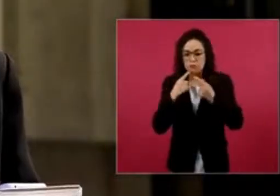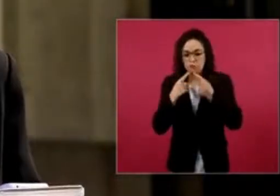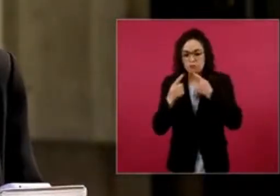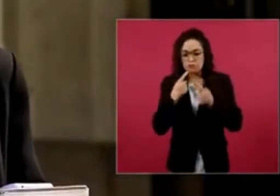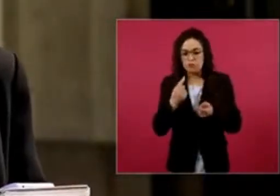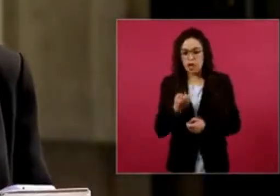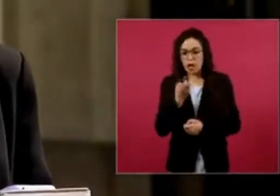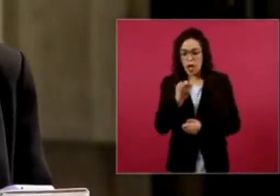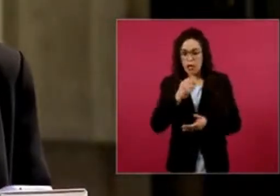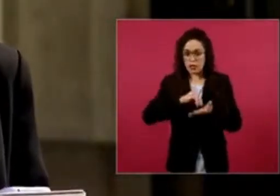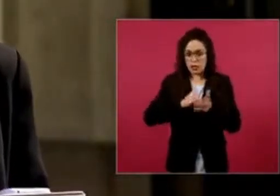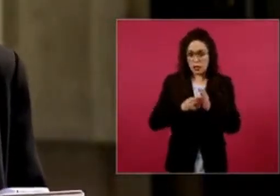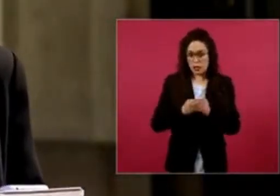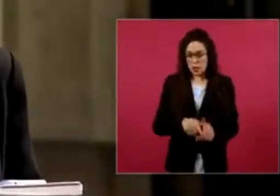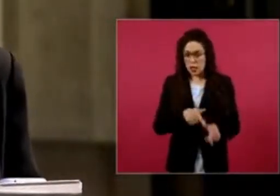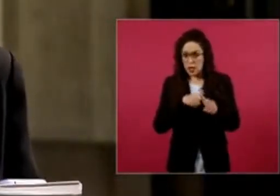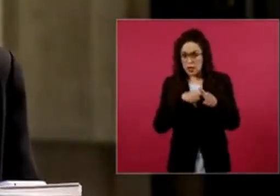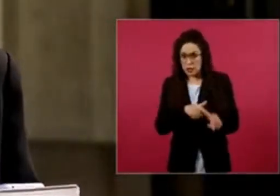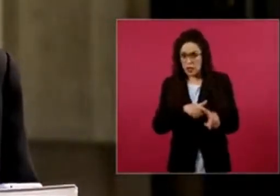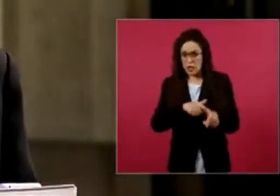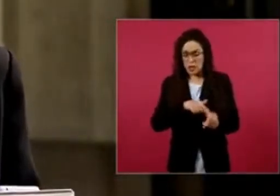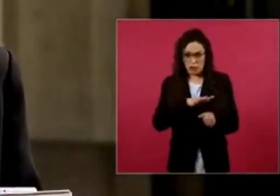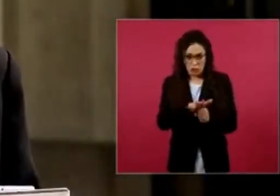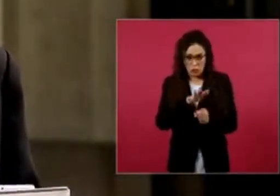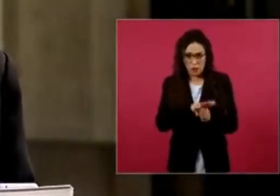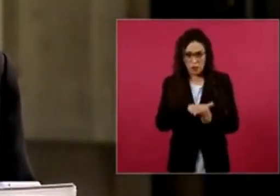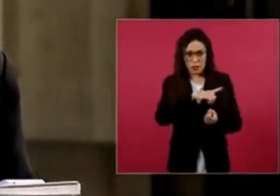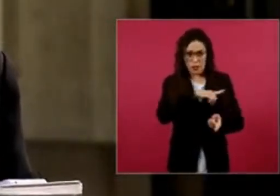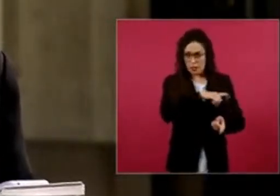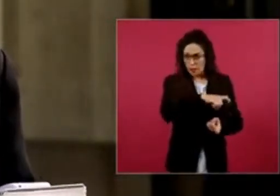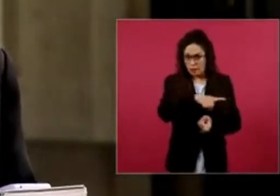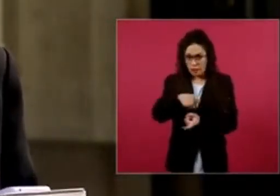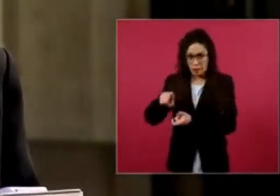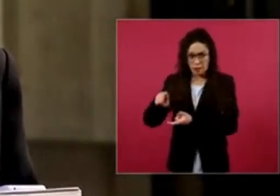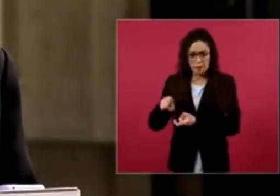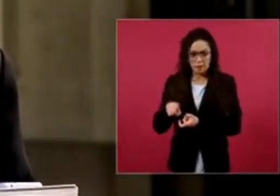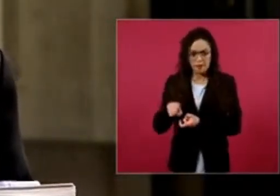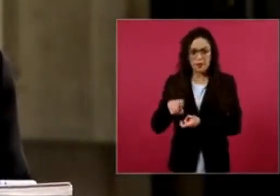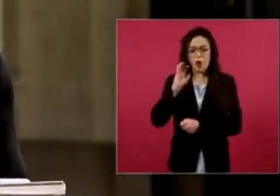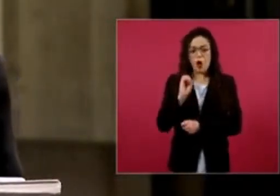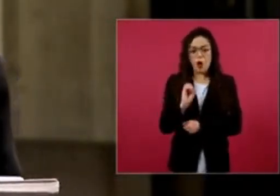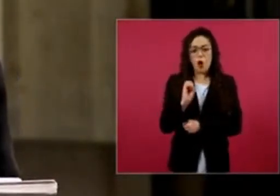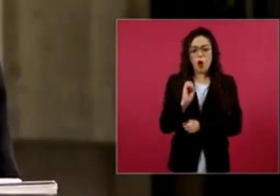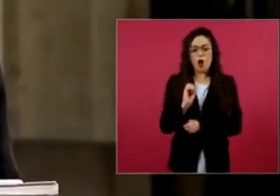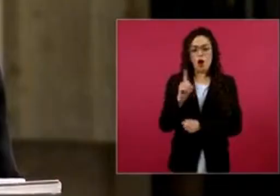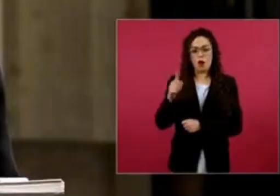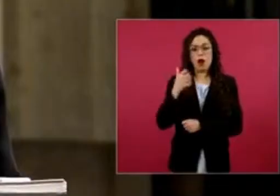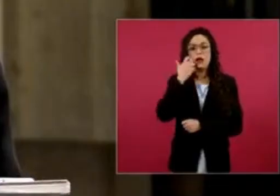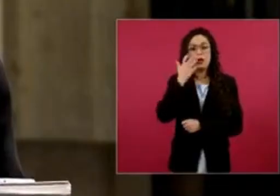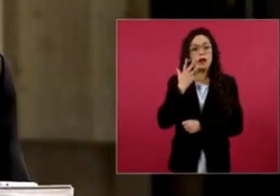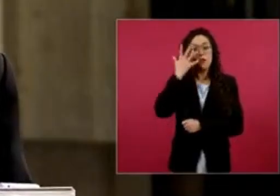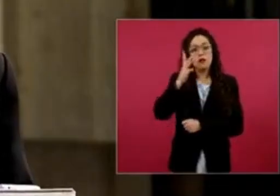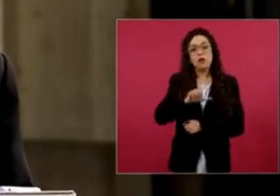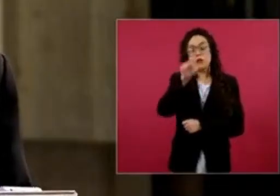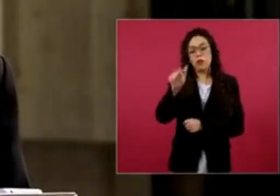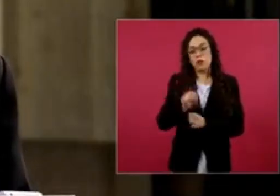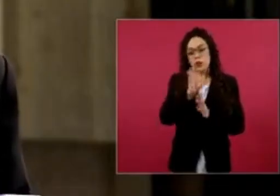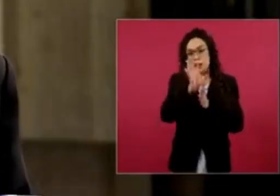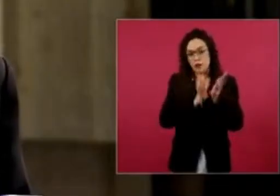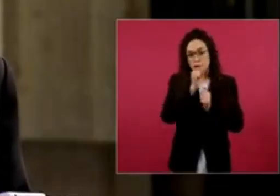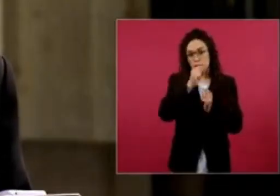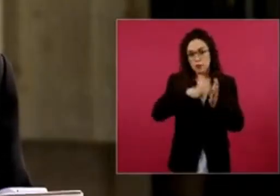para cubrir los proyectos? Y sobre todo, si se descarta una reforma fiscal, ¿hay algún impuesto en específico que usted cree que el próximo gobierno